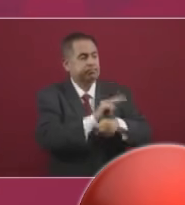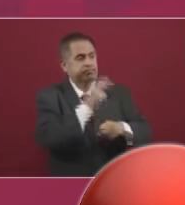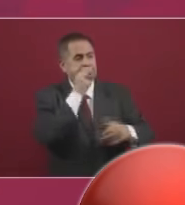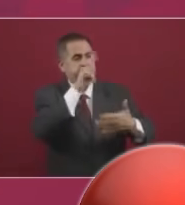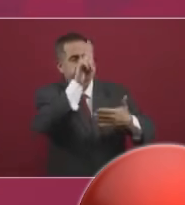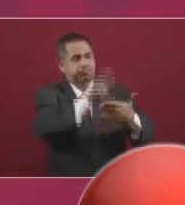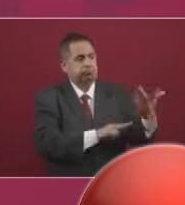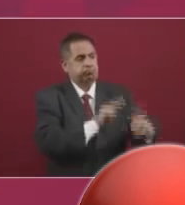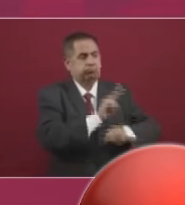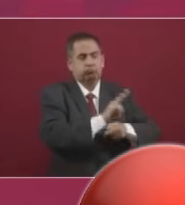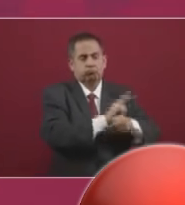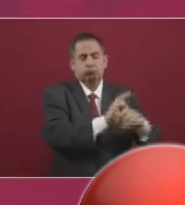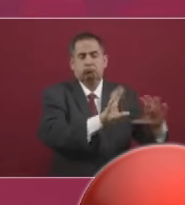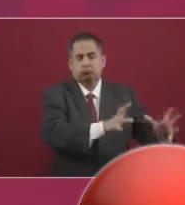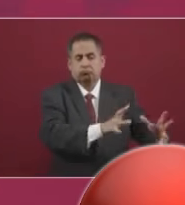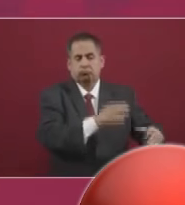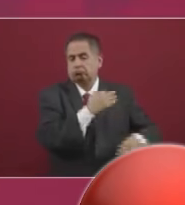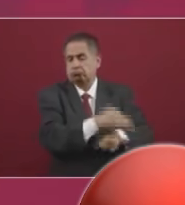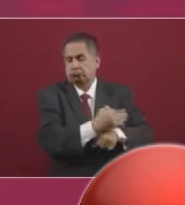de